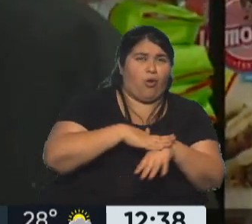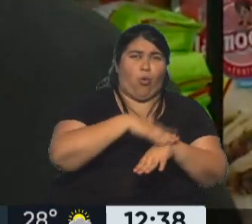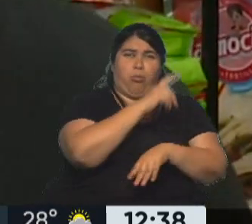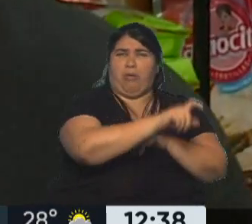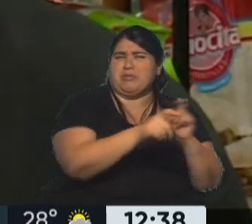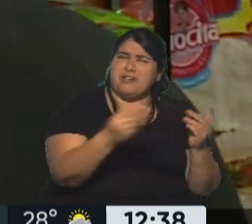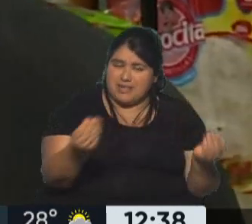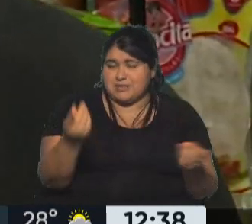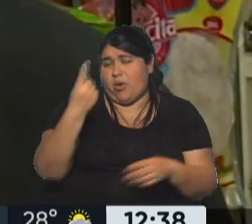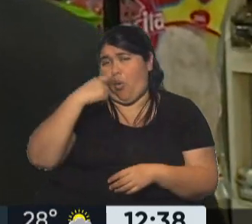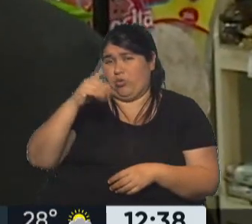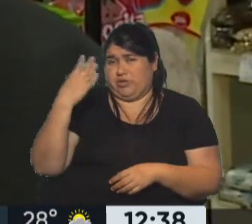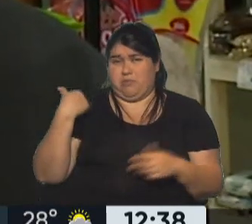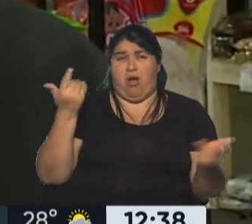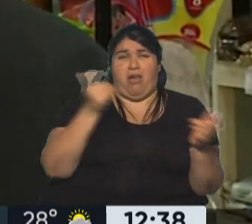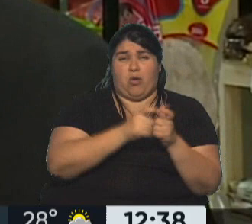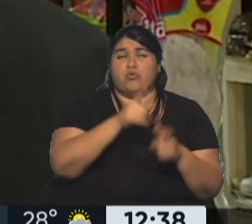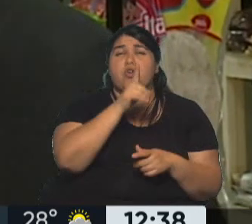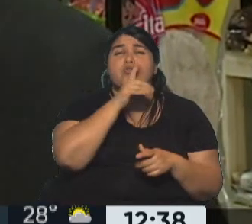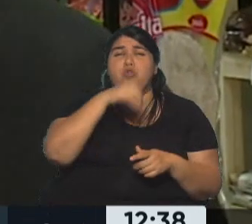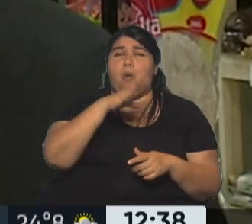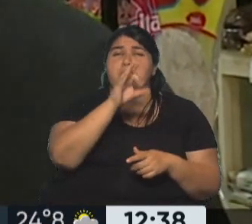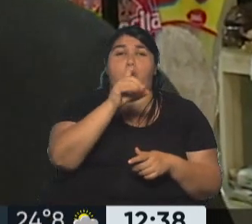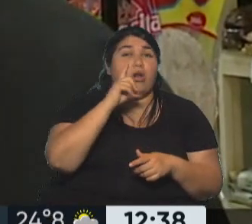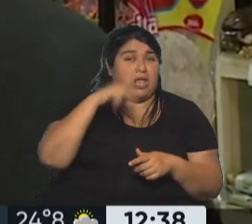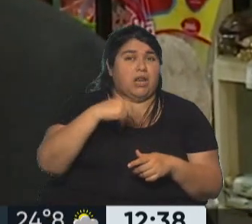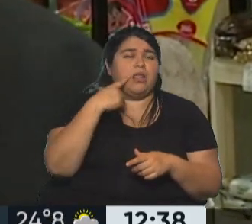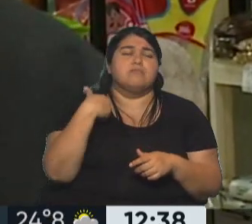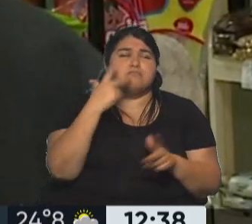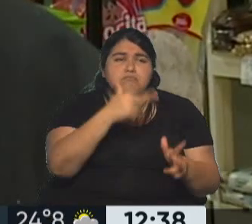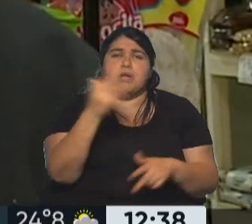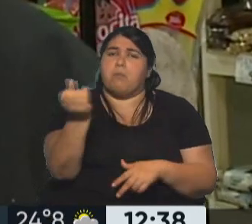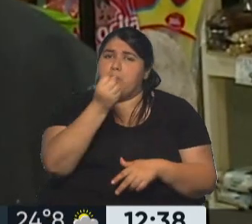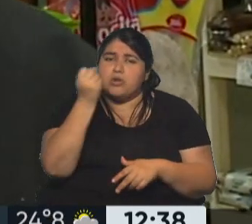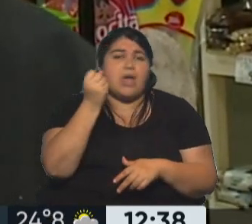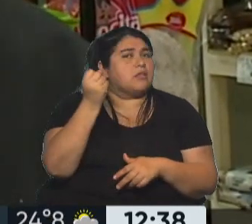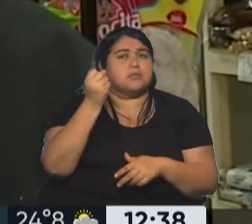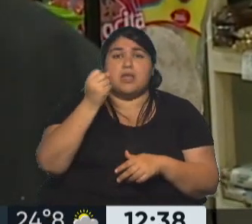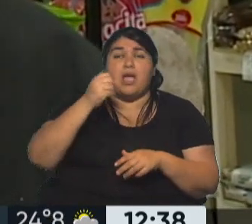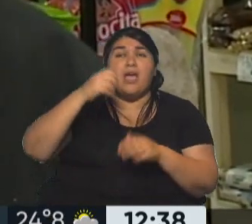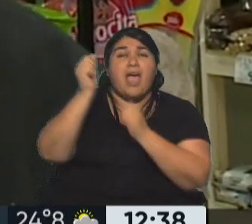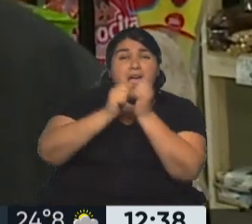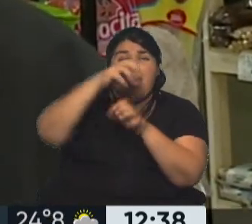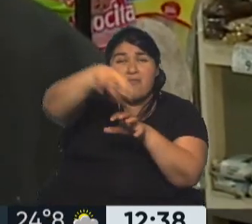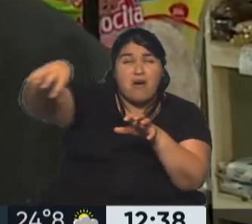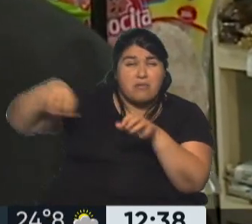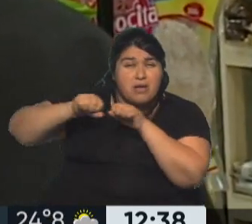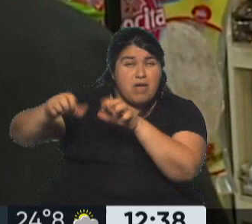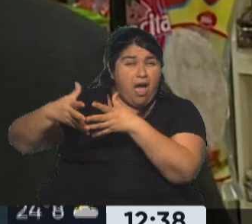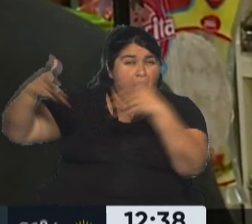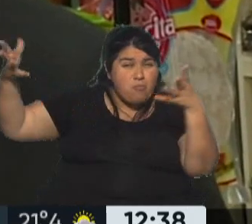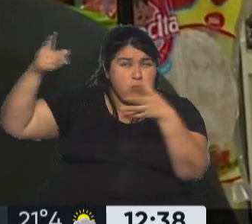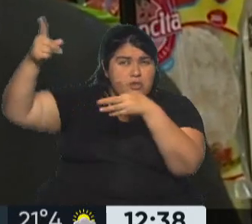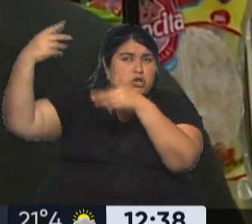en la última reunión con el secretario tombolini de que es importante que se auditen los mayoristas entiendan ustedes que el 80%